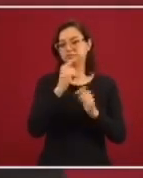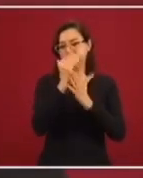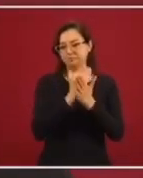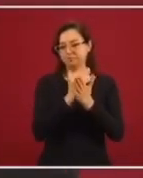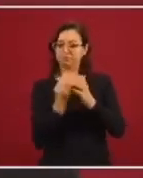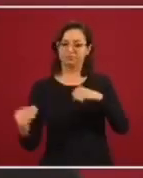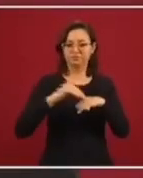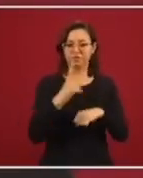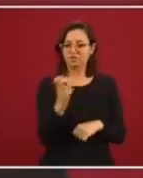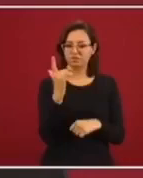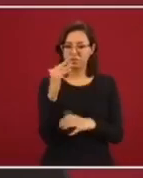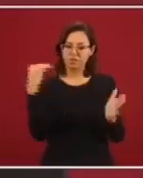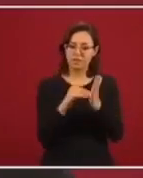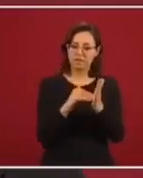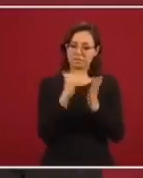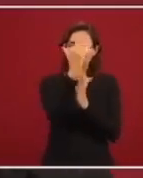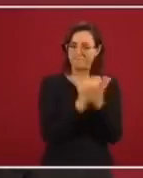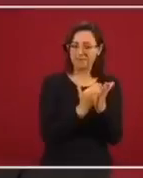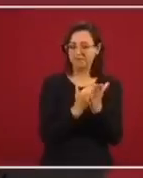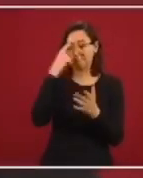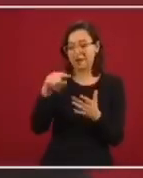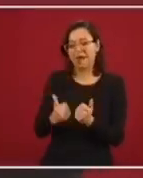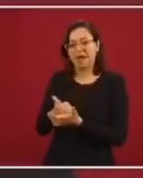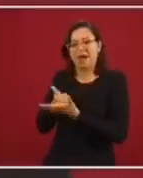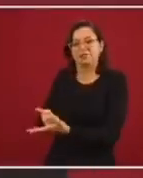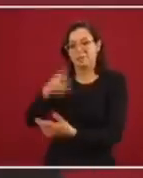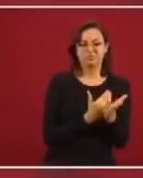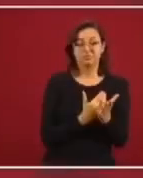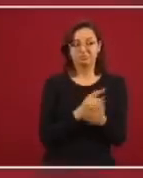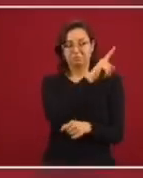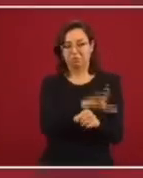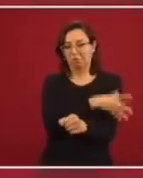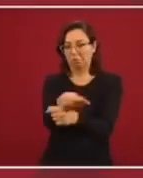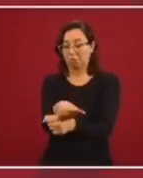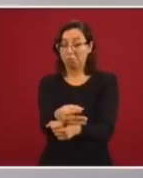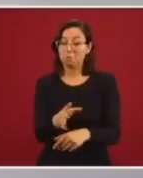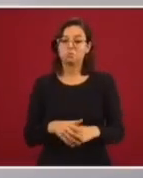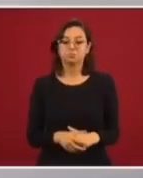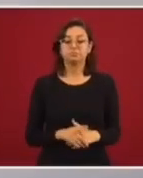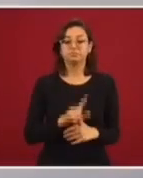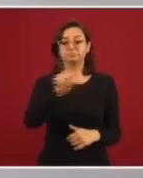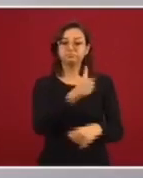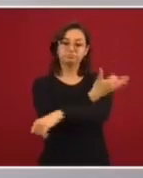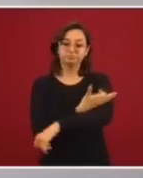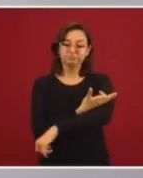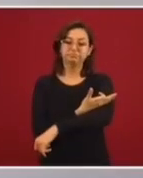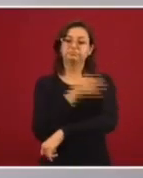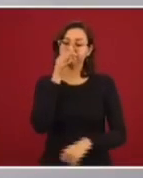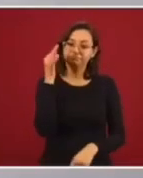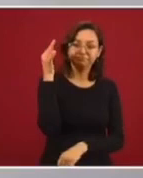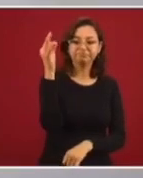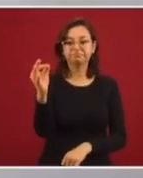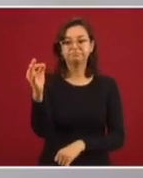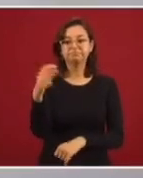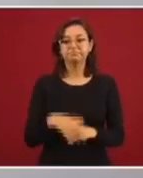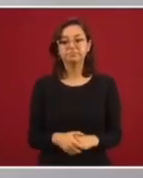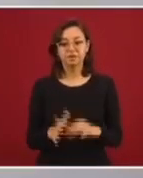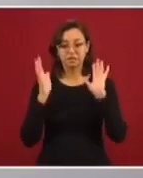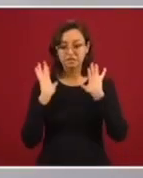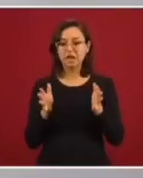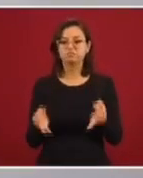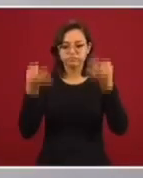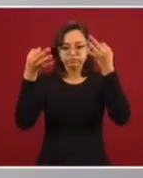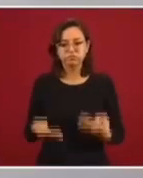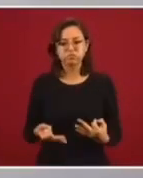entregar, 250.000, dice el presidente Trump, por México. Esto lo notificamos ya tarde, de inmediato, ya es formal,